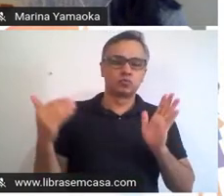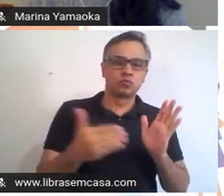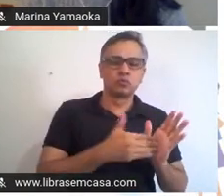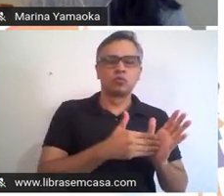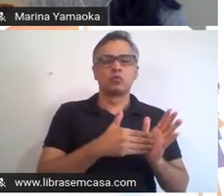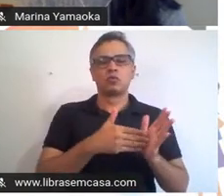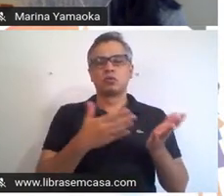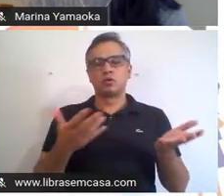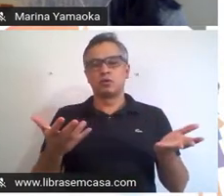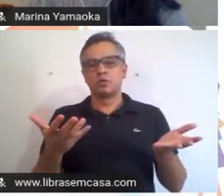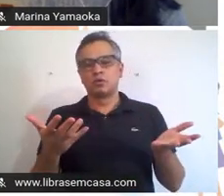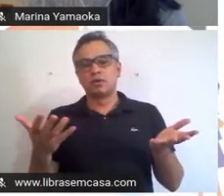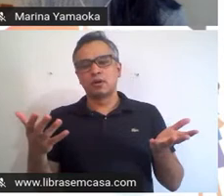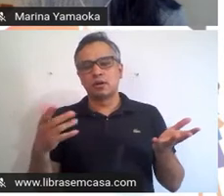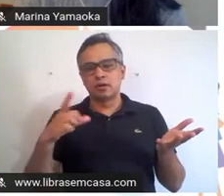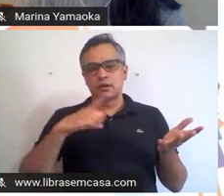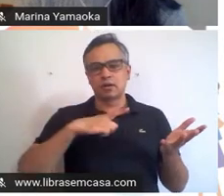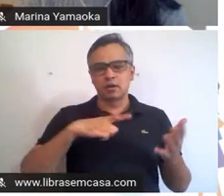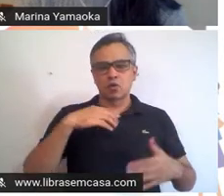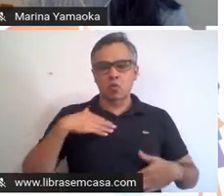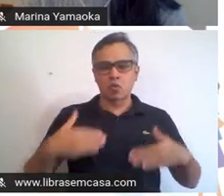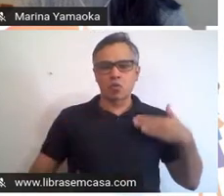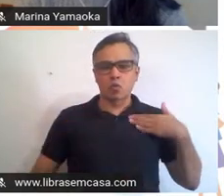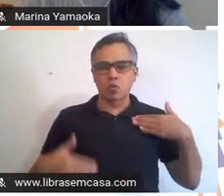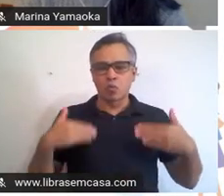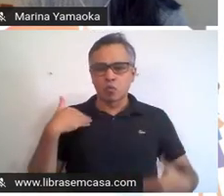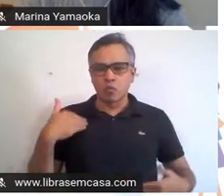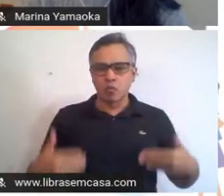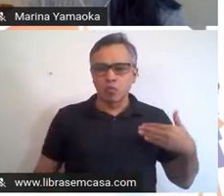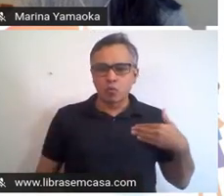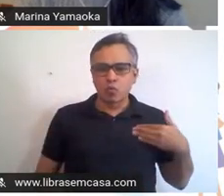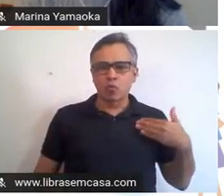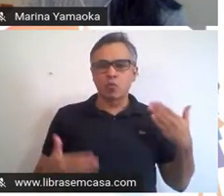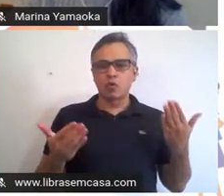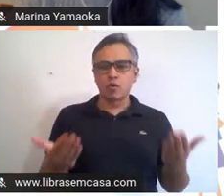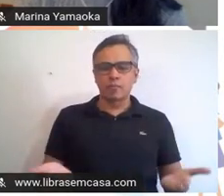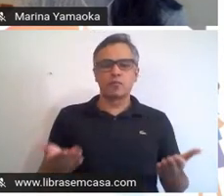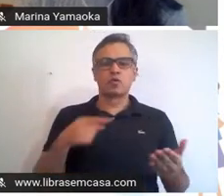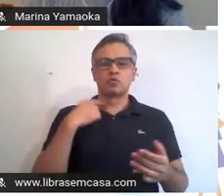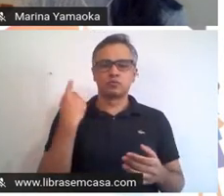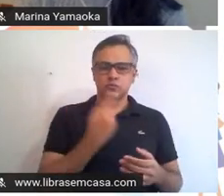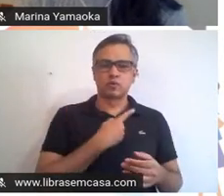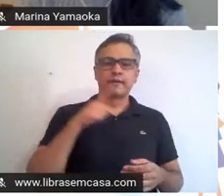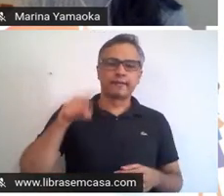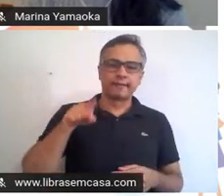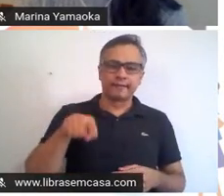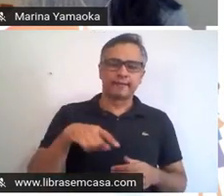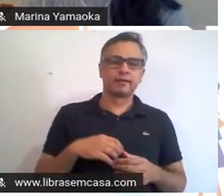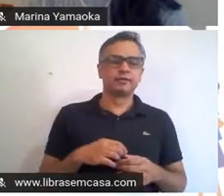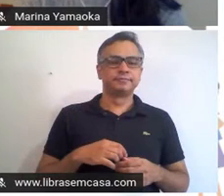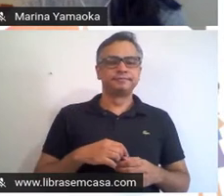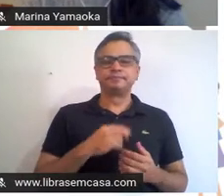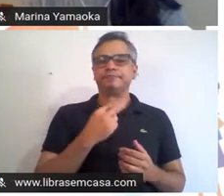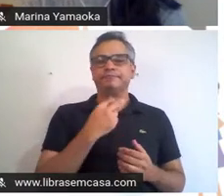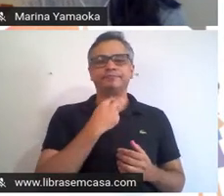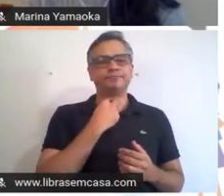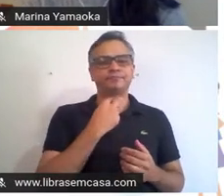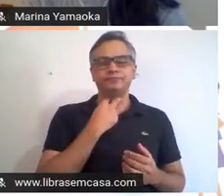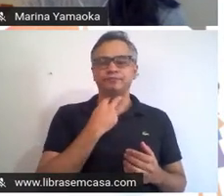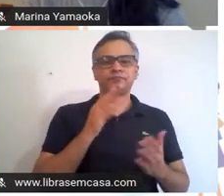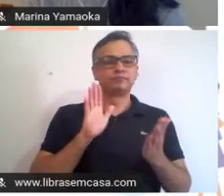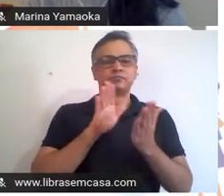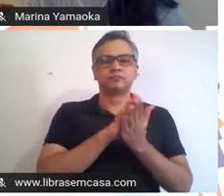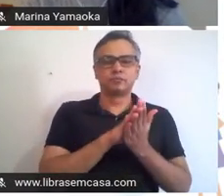figura ampliada de nuestros cuerpos también como territorio, estos cuerpos territorio que somos, y que nos puede llevar a un lugar mejor.